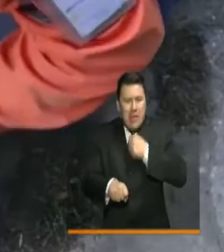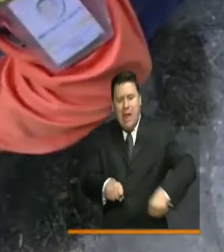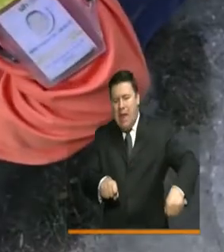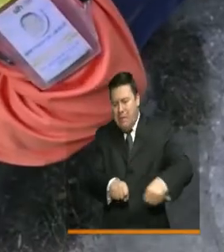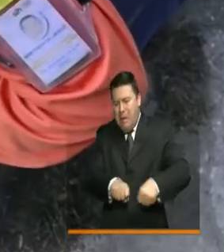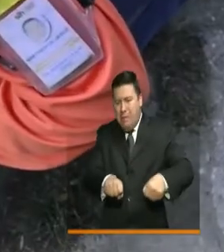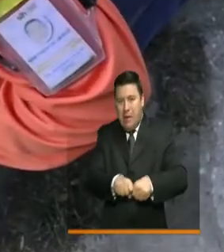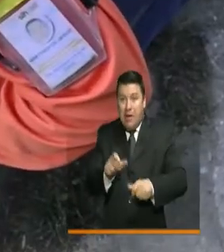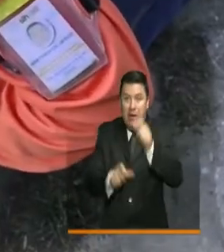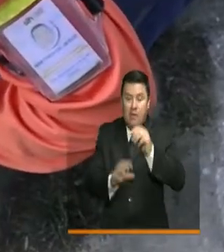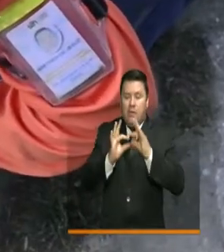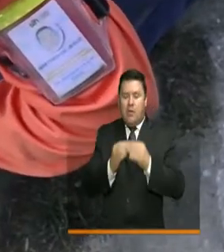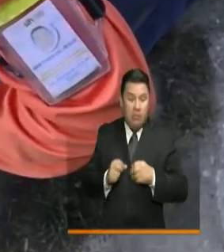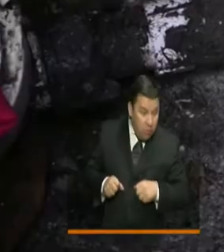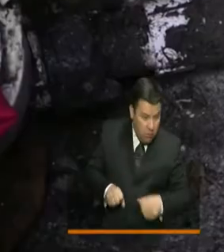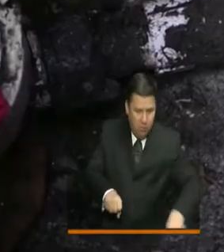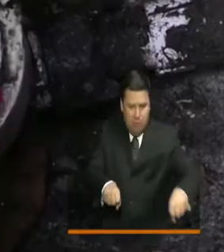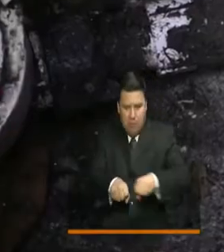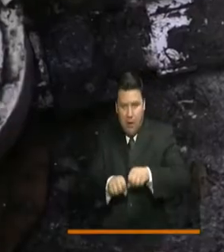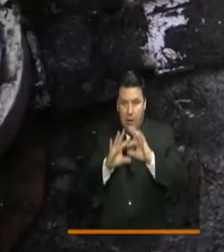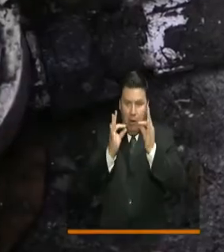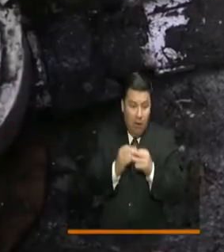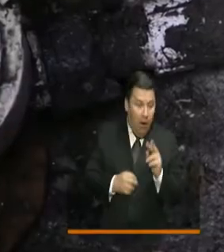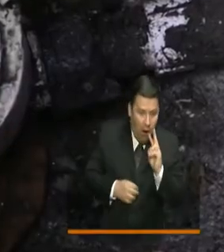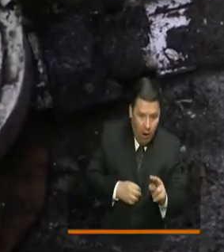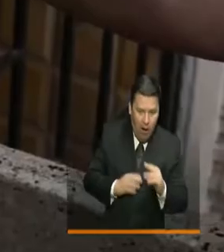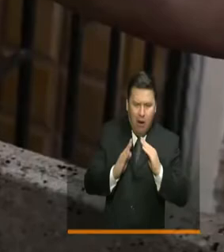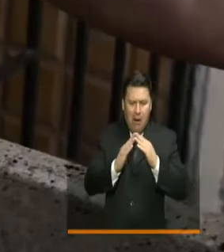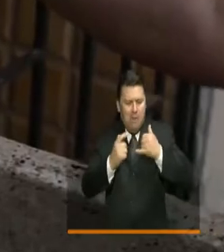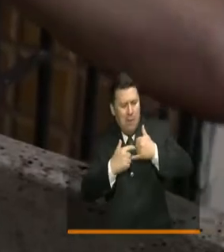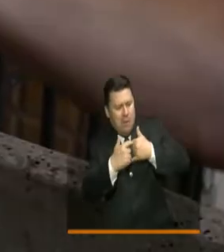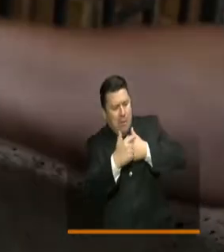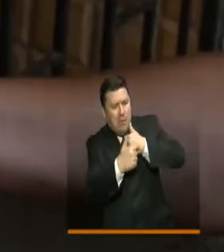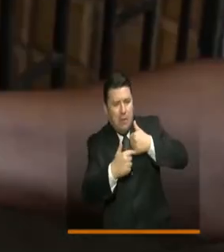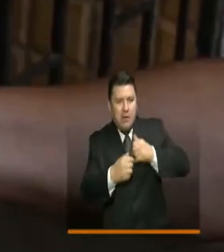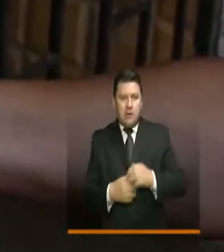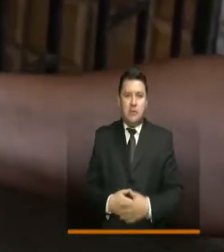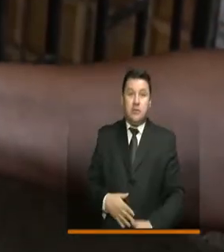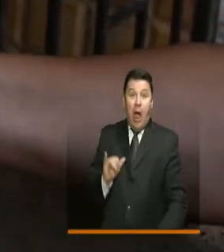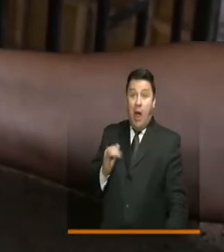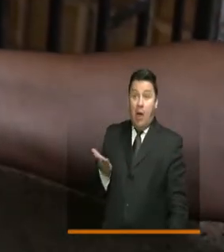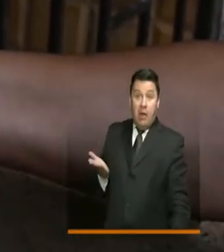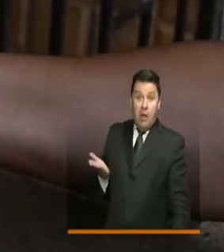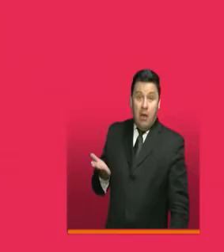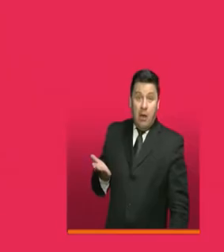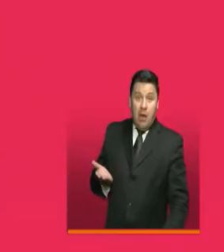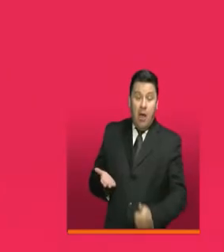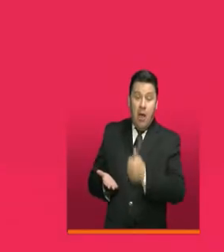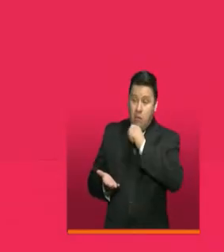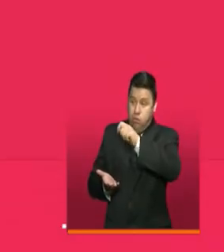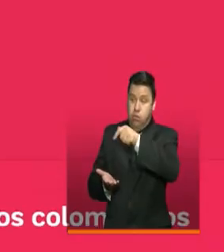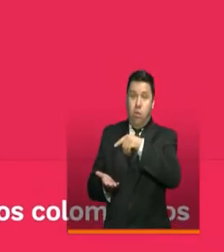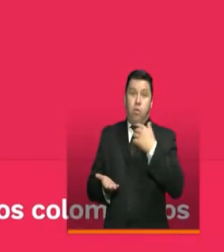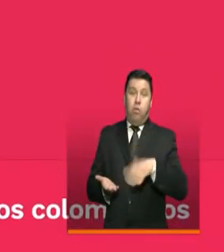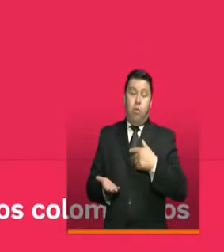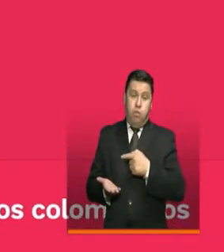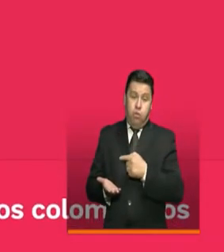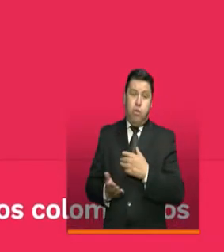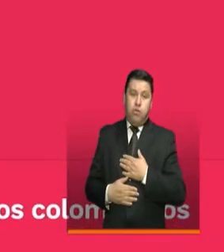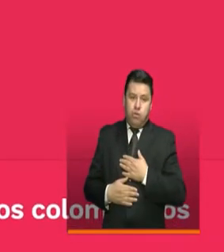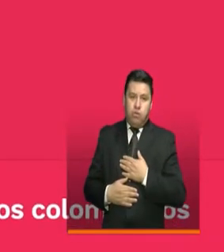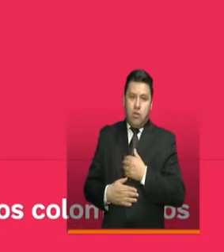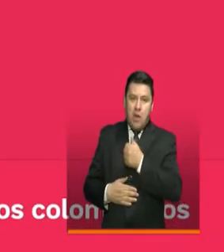servicio miles de familias de todos los rincones del país. Estoy aquí con un grupo de la empresa